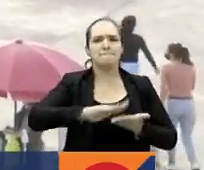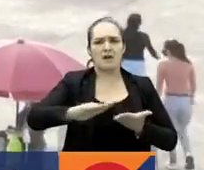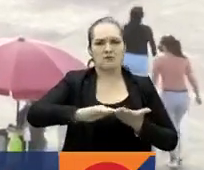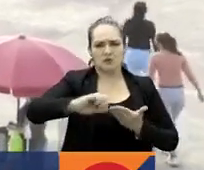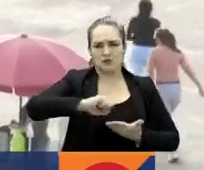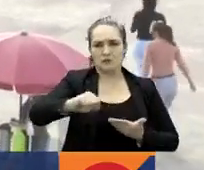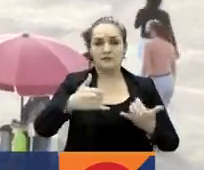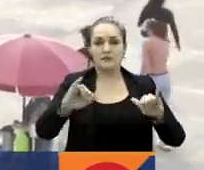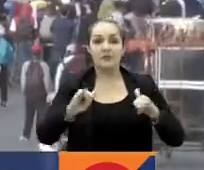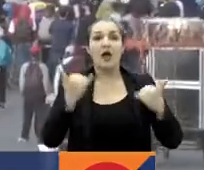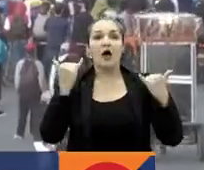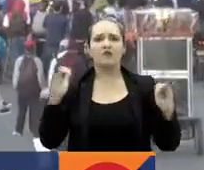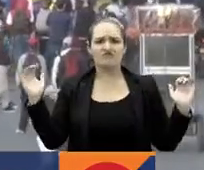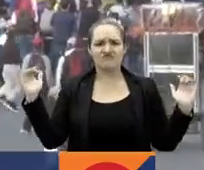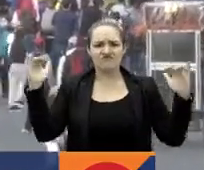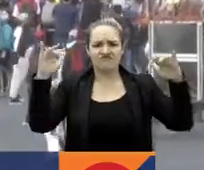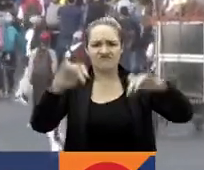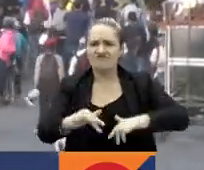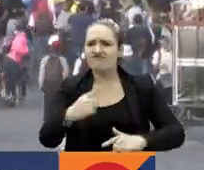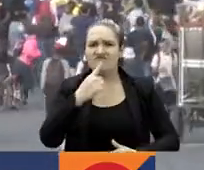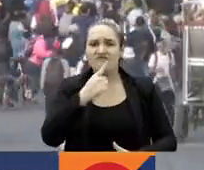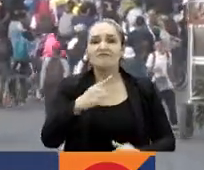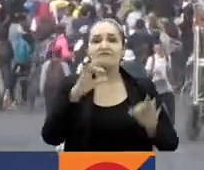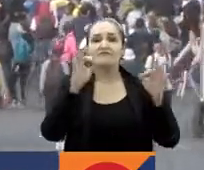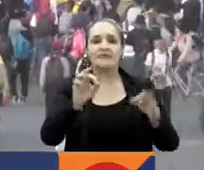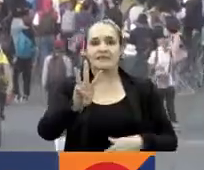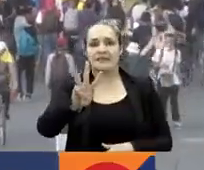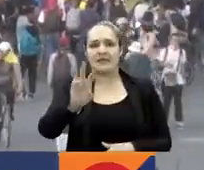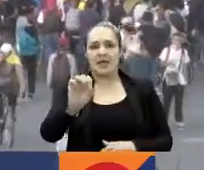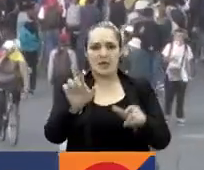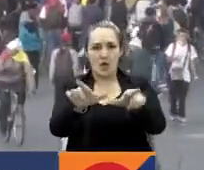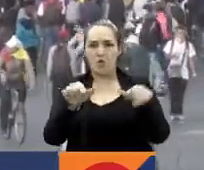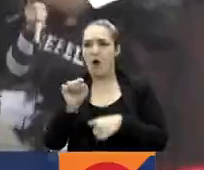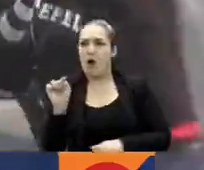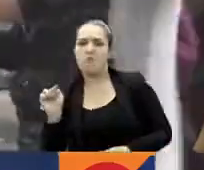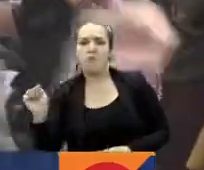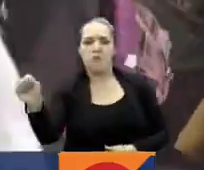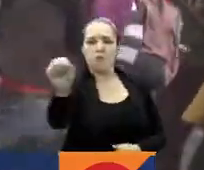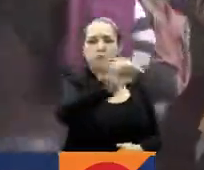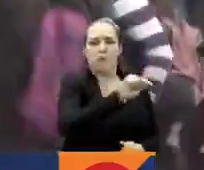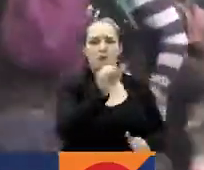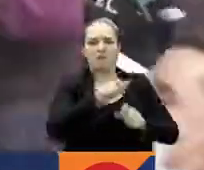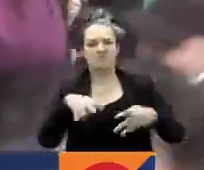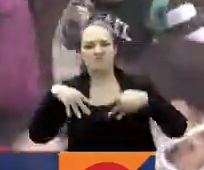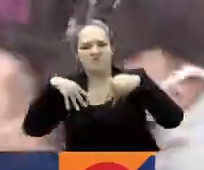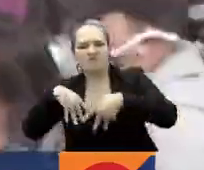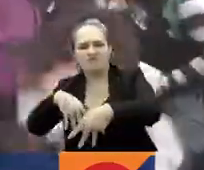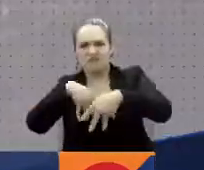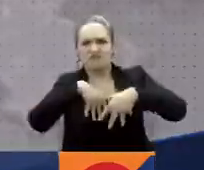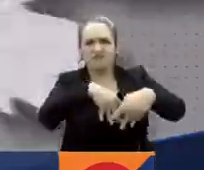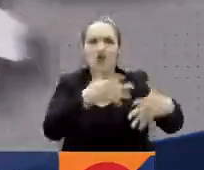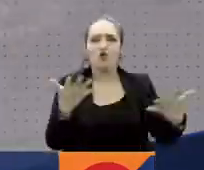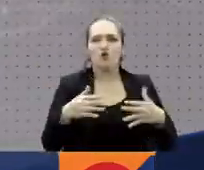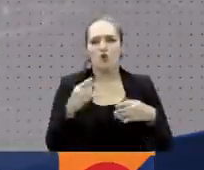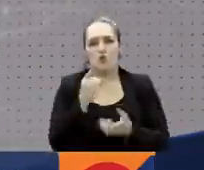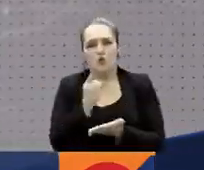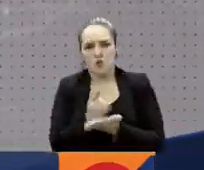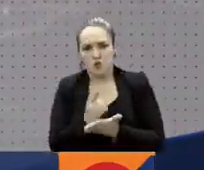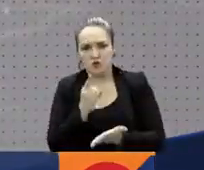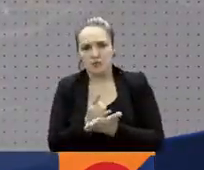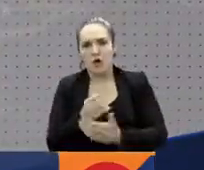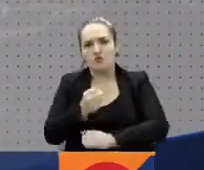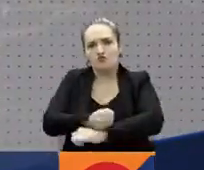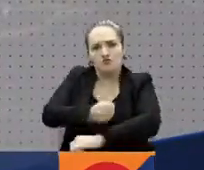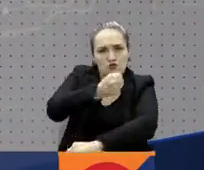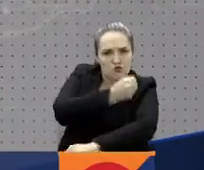dicen las autoridades que habrá 30 sitios con presencia de manifestantes en localidades como bus me suba kennedy